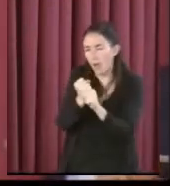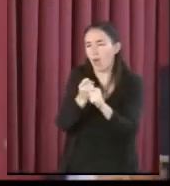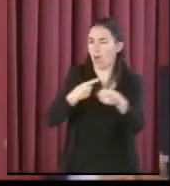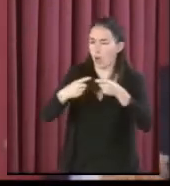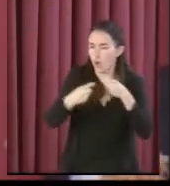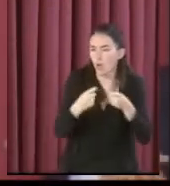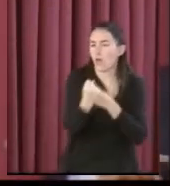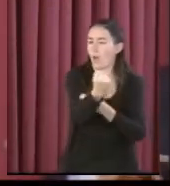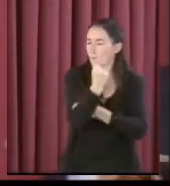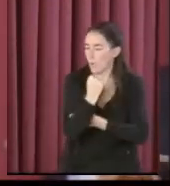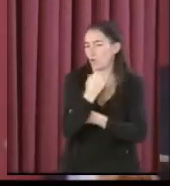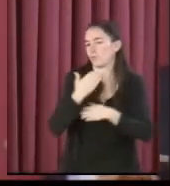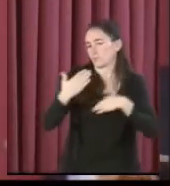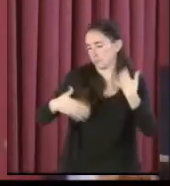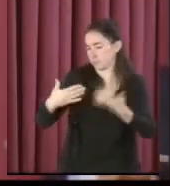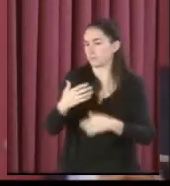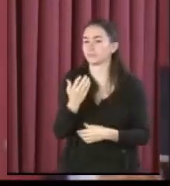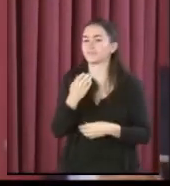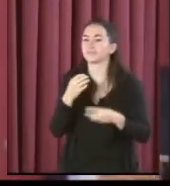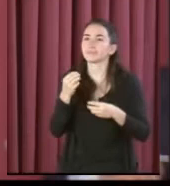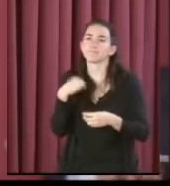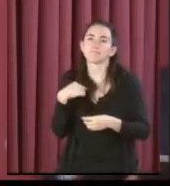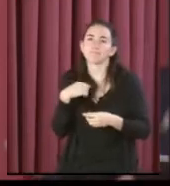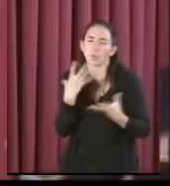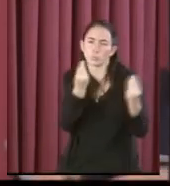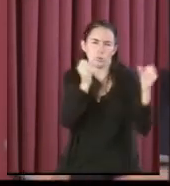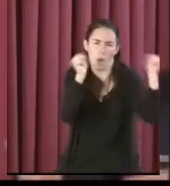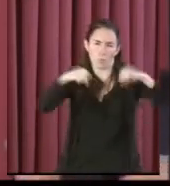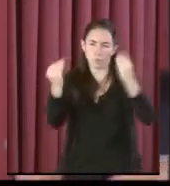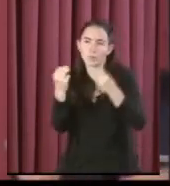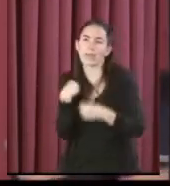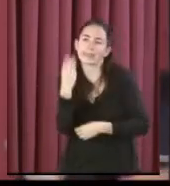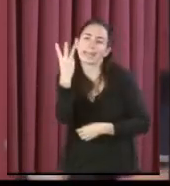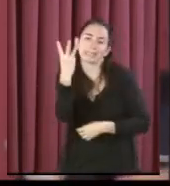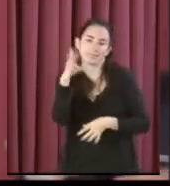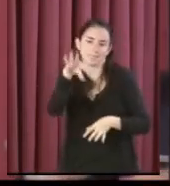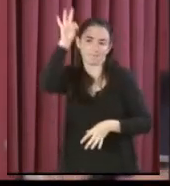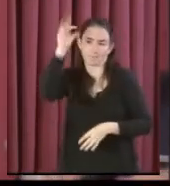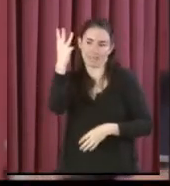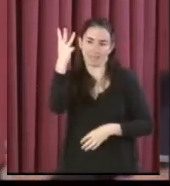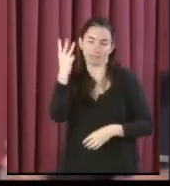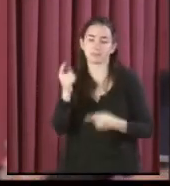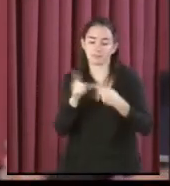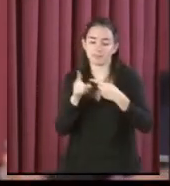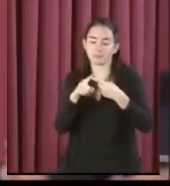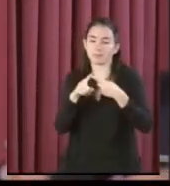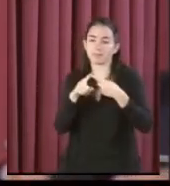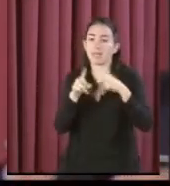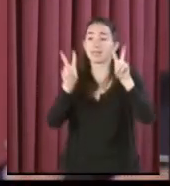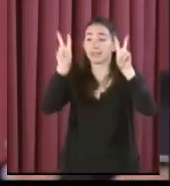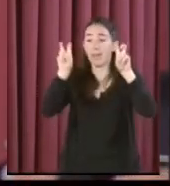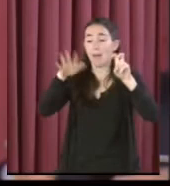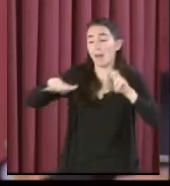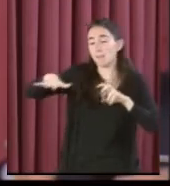han apoyado. Y resaltaré tres de ellos por su trascendencia. El acuerdo en el plan de la renovación del barrio